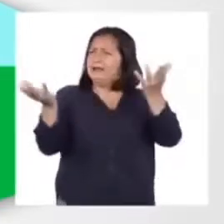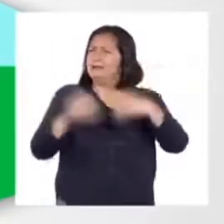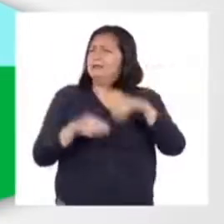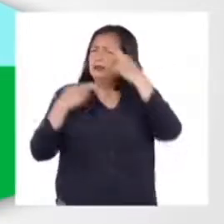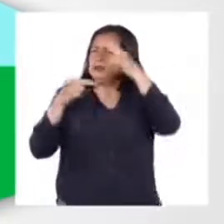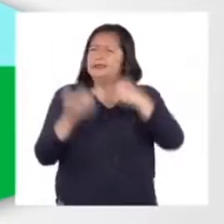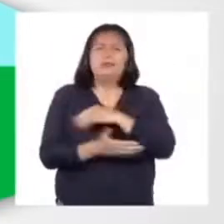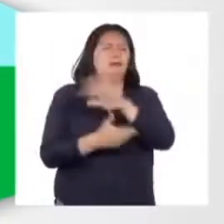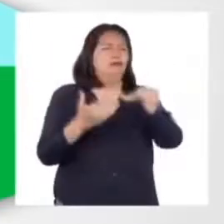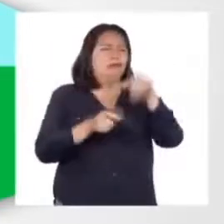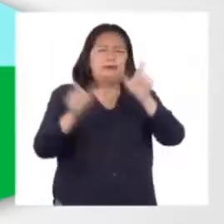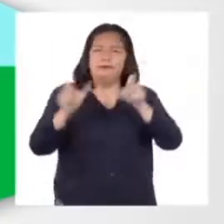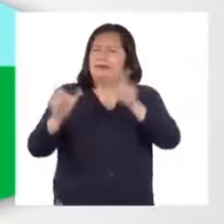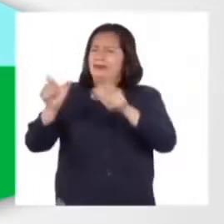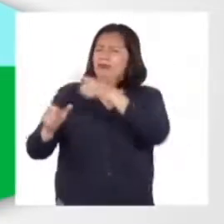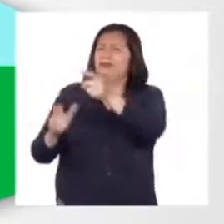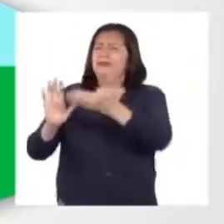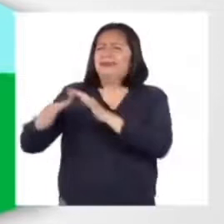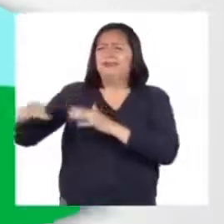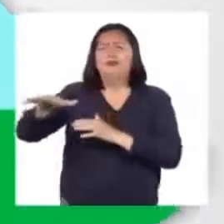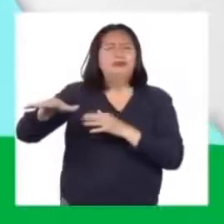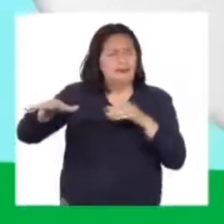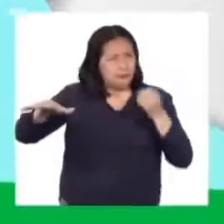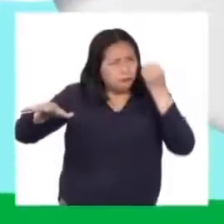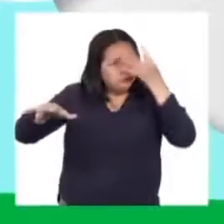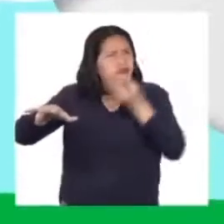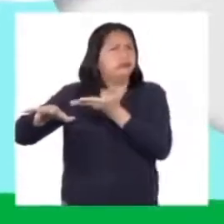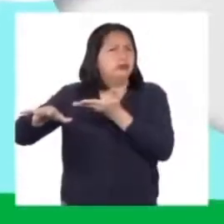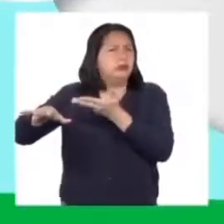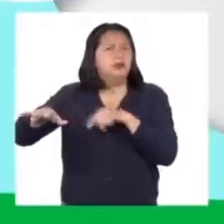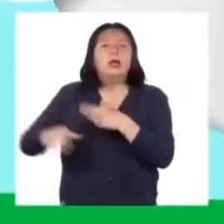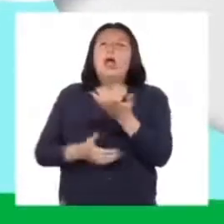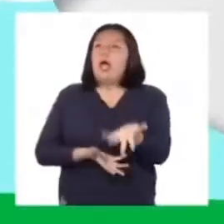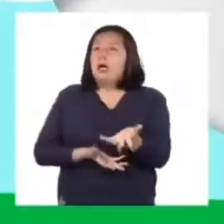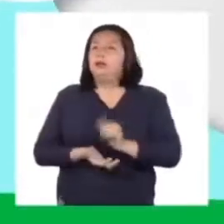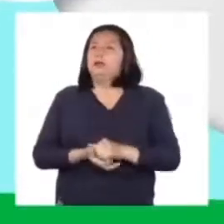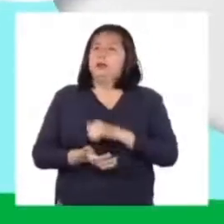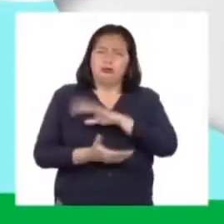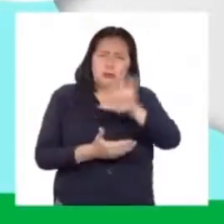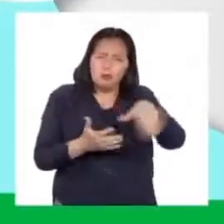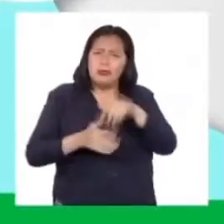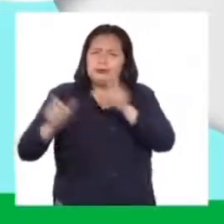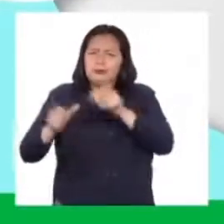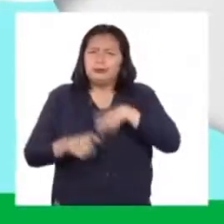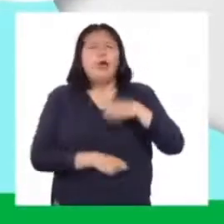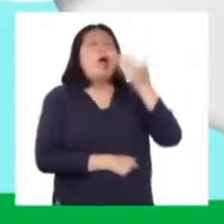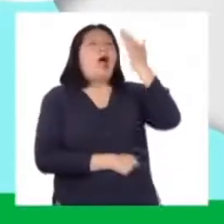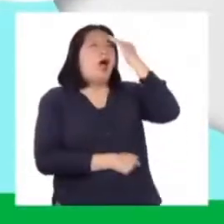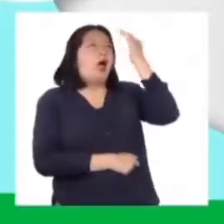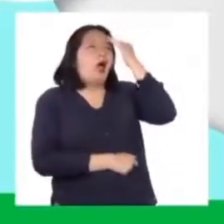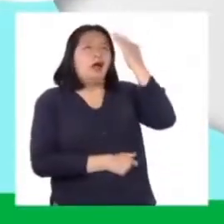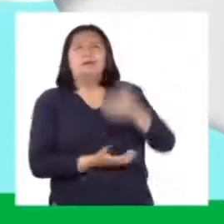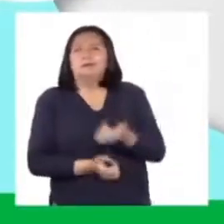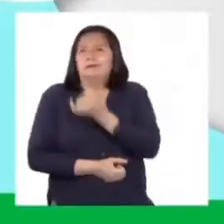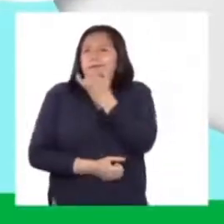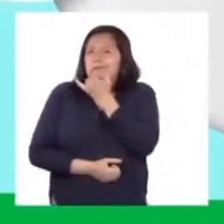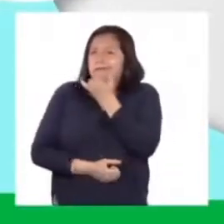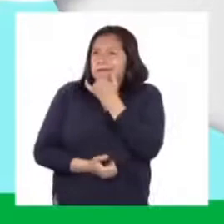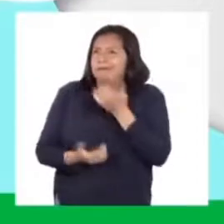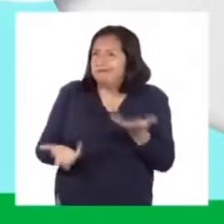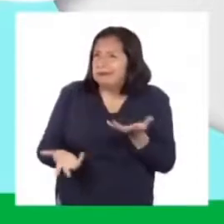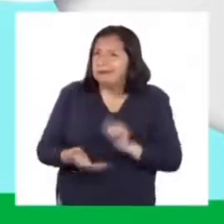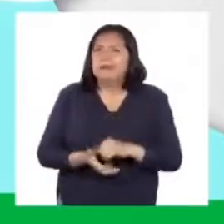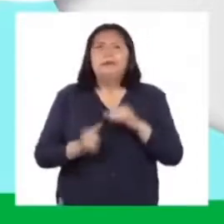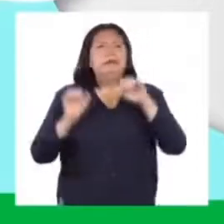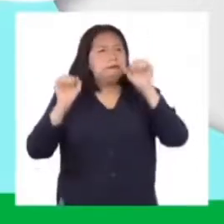noticia a todas las personas de su comunidad. De esta manera, todos estarán enterados sobre lo que está sucediendo